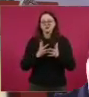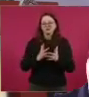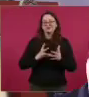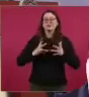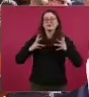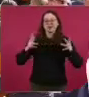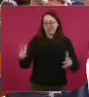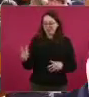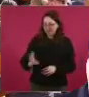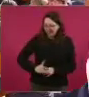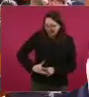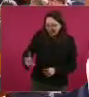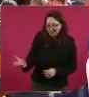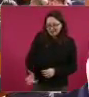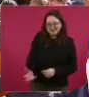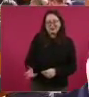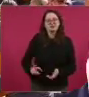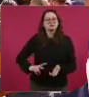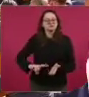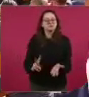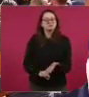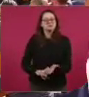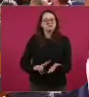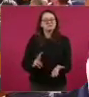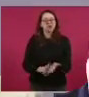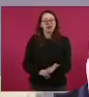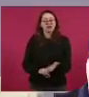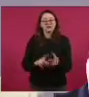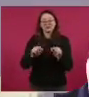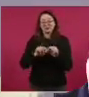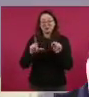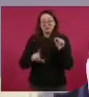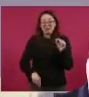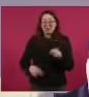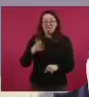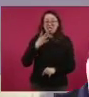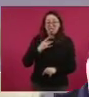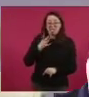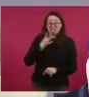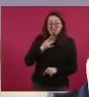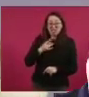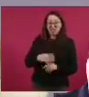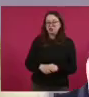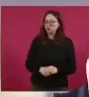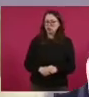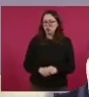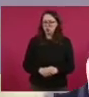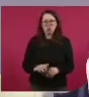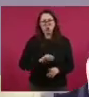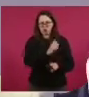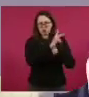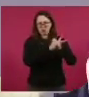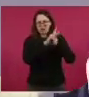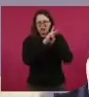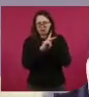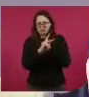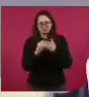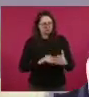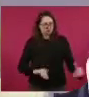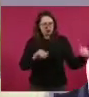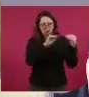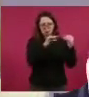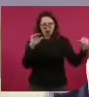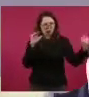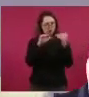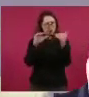gran acción. México no es cualquier país, tampoco los demás, pero moverse con